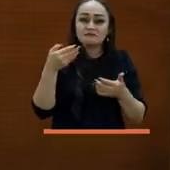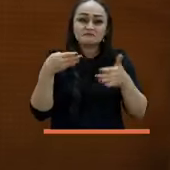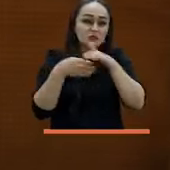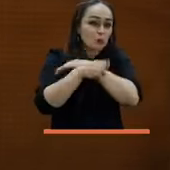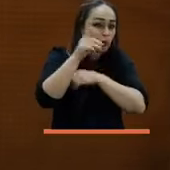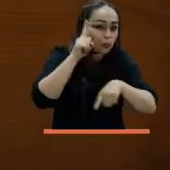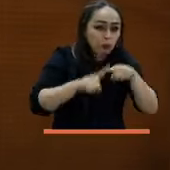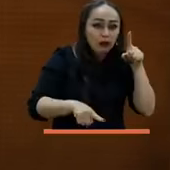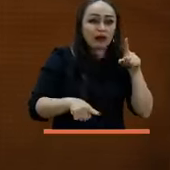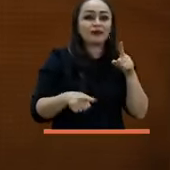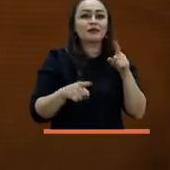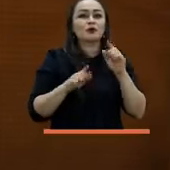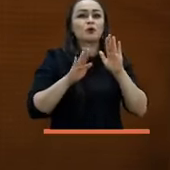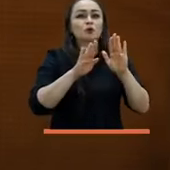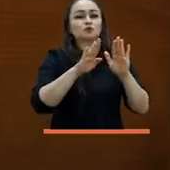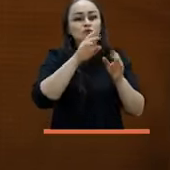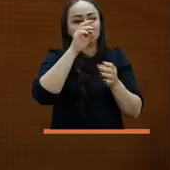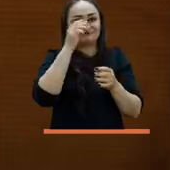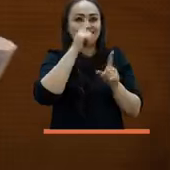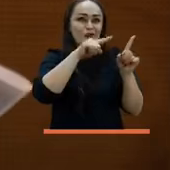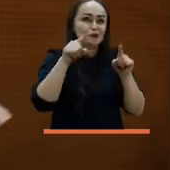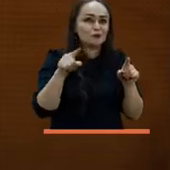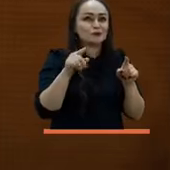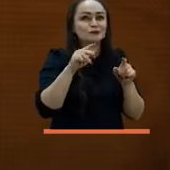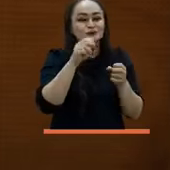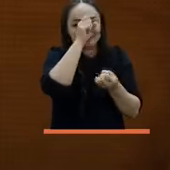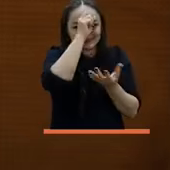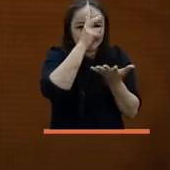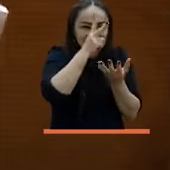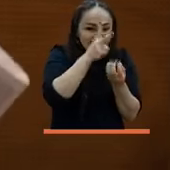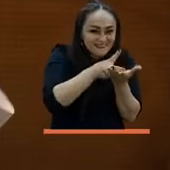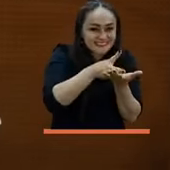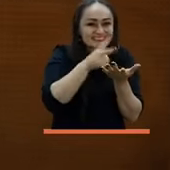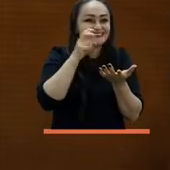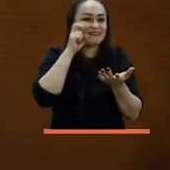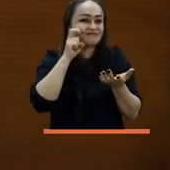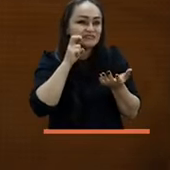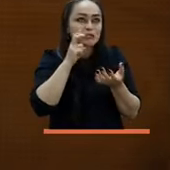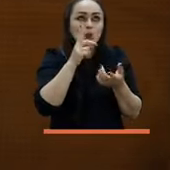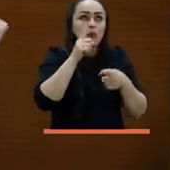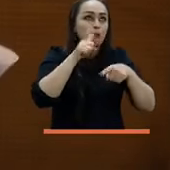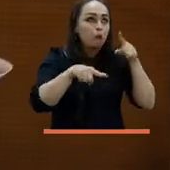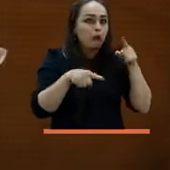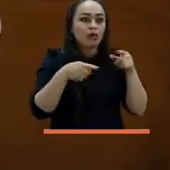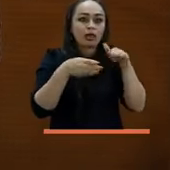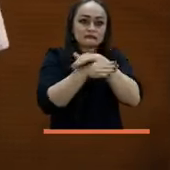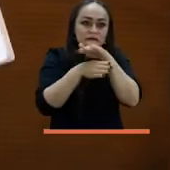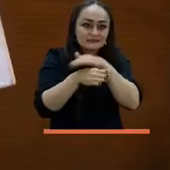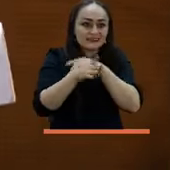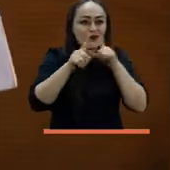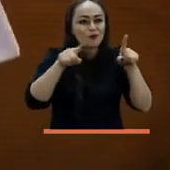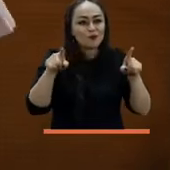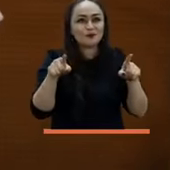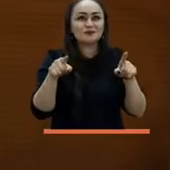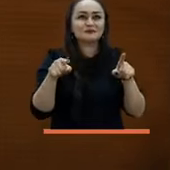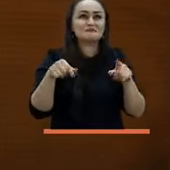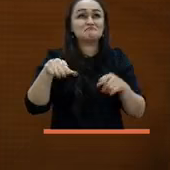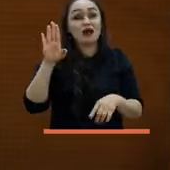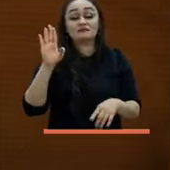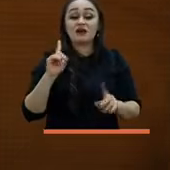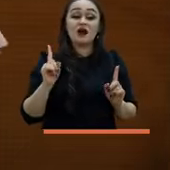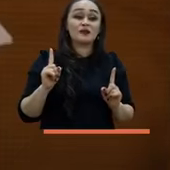por ejemplo a puestos de toma de decisiones que siguen en esa lógica de puestos en tradicionalmente feminizados